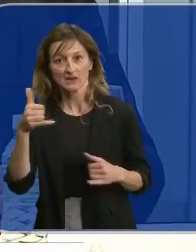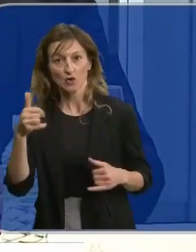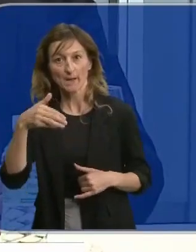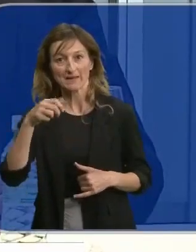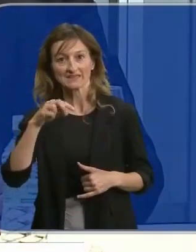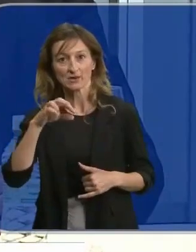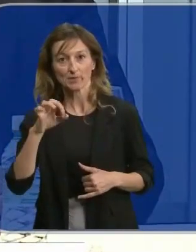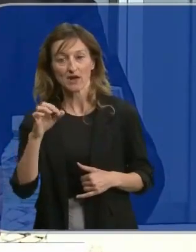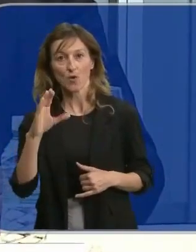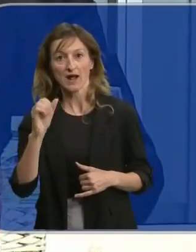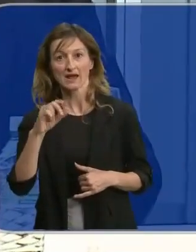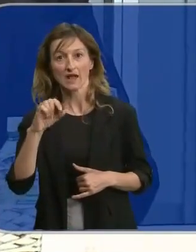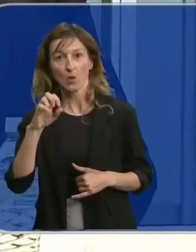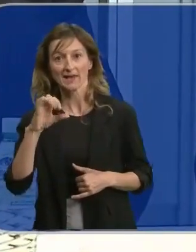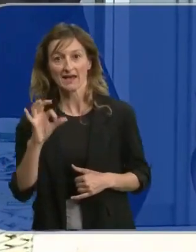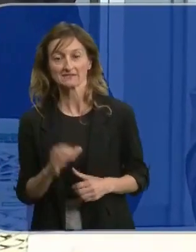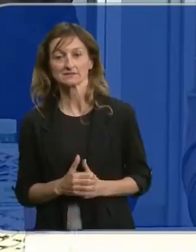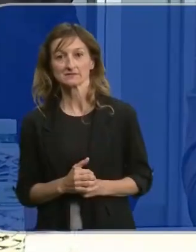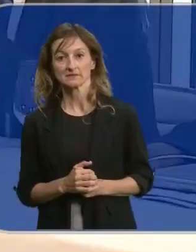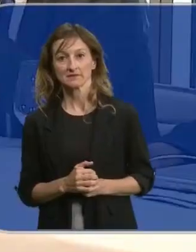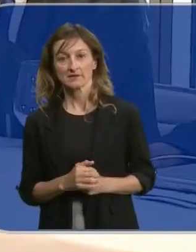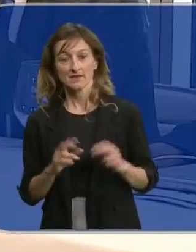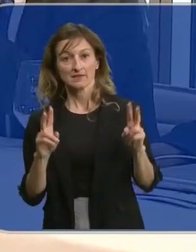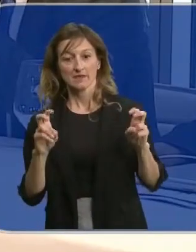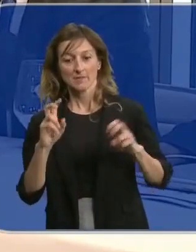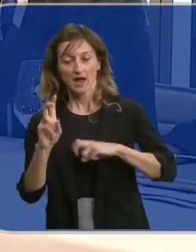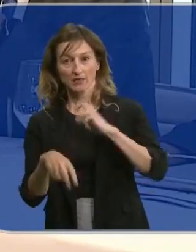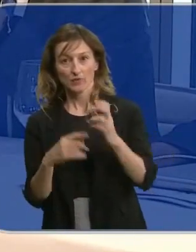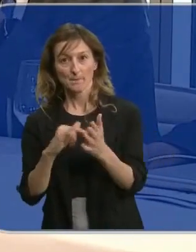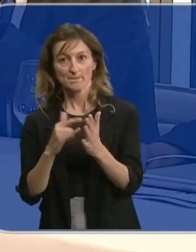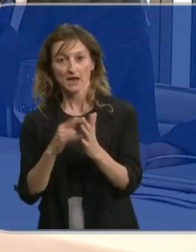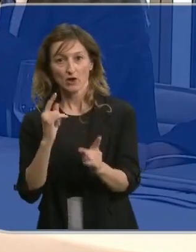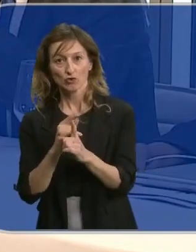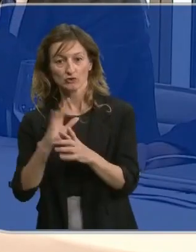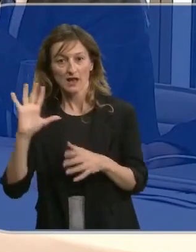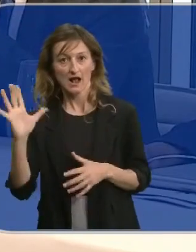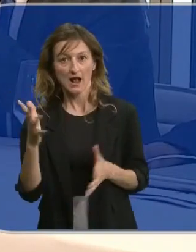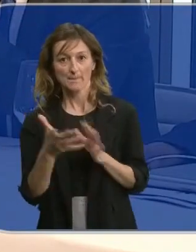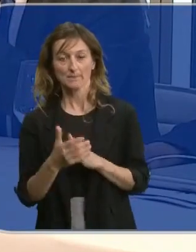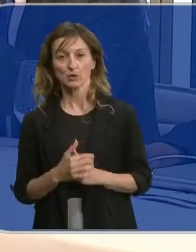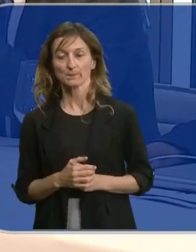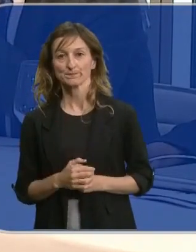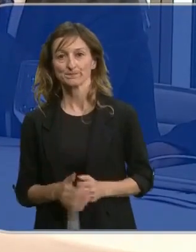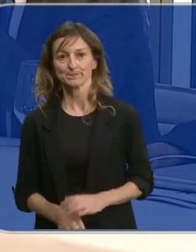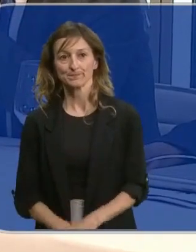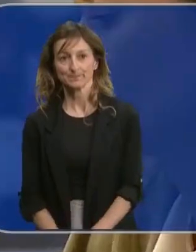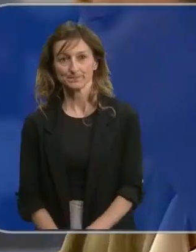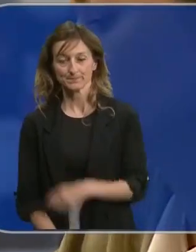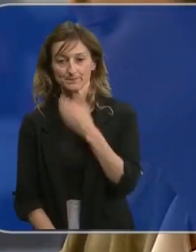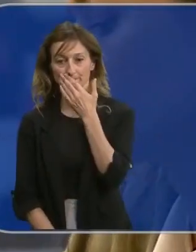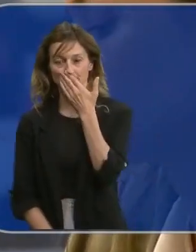mata romera o alma carraovejas el tema de la comisión de este año es la actualización del plan contra el cambio climático en los